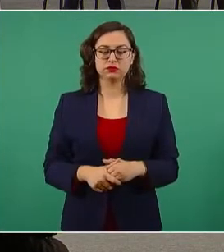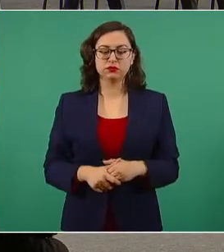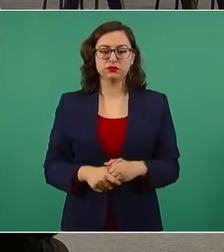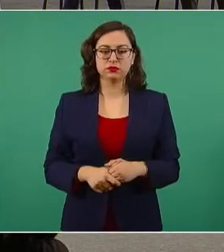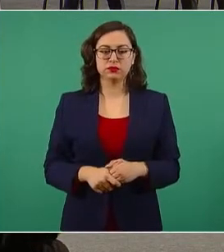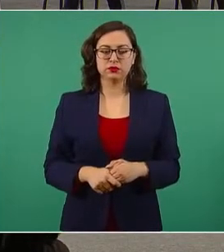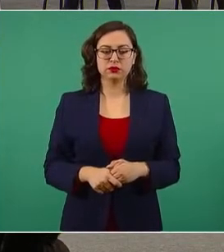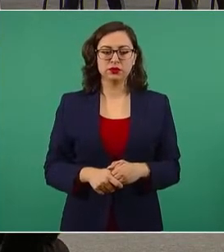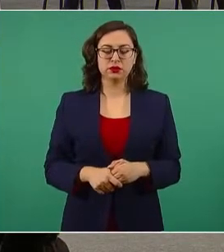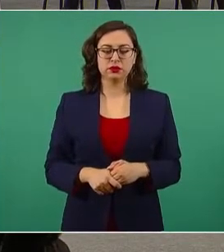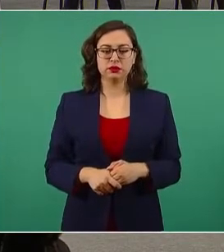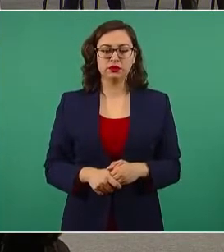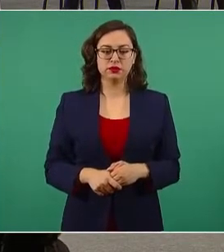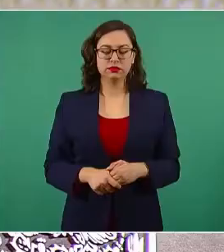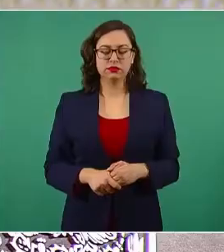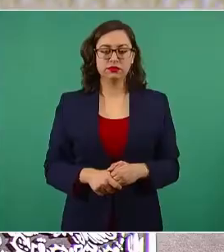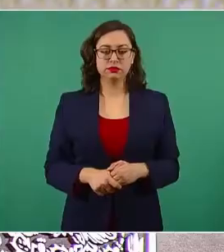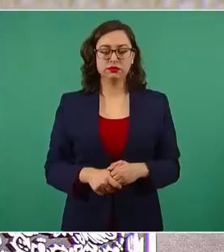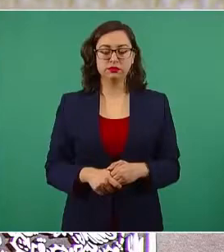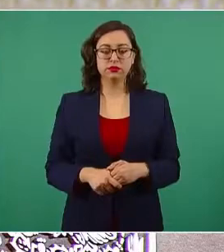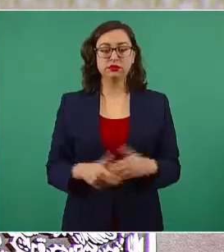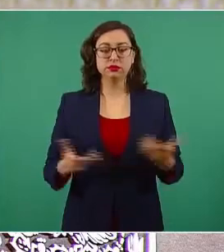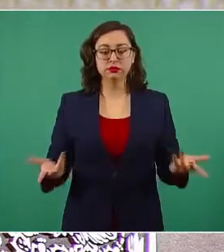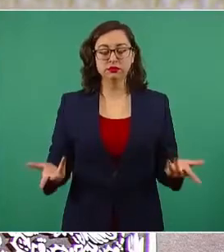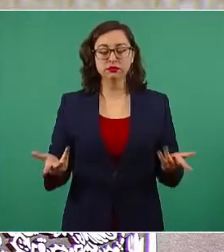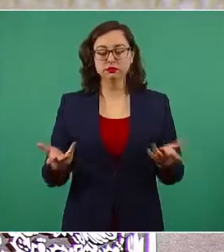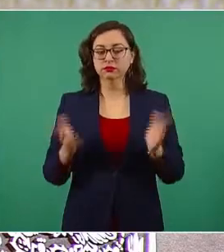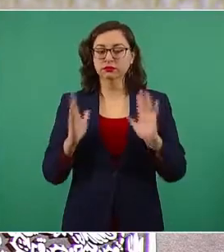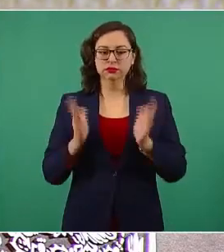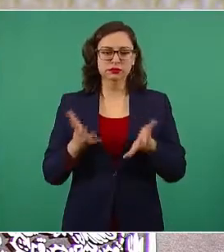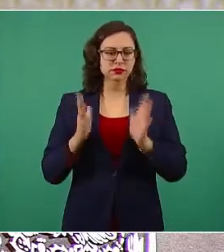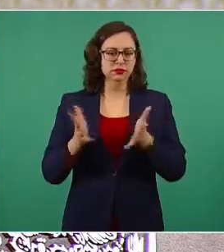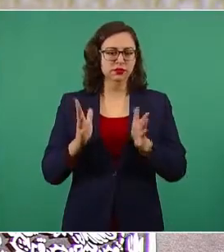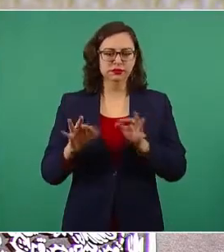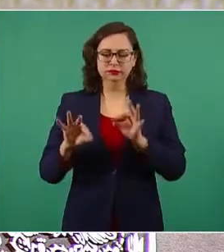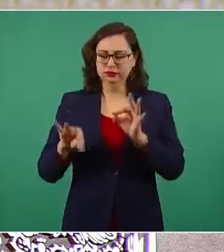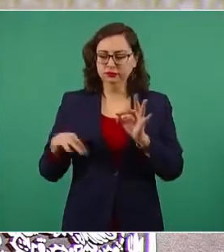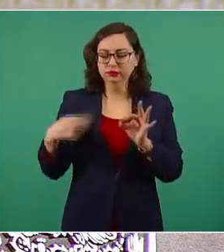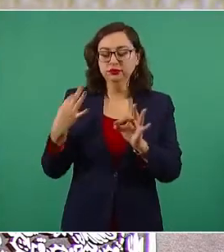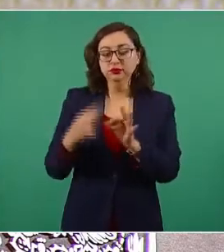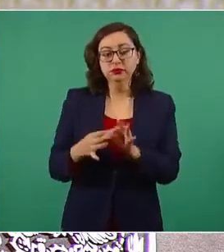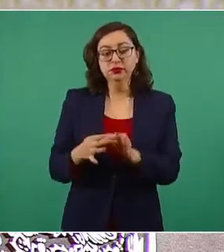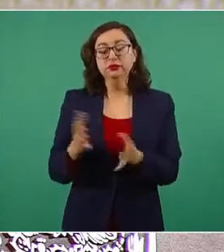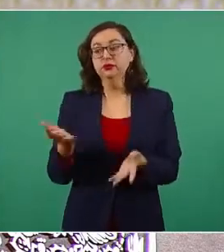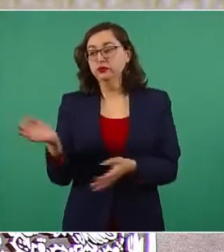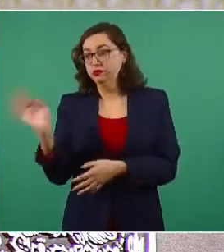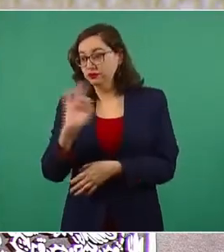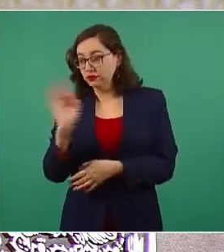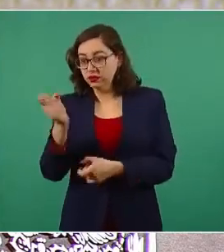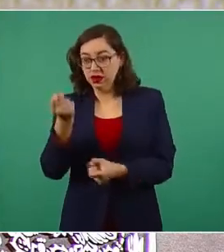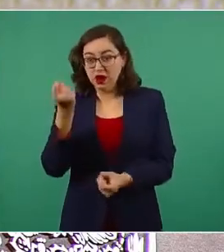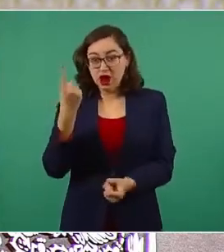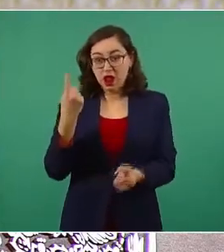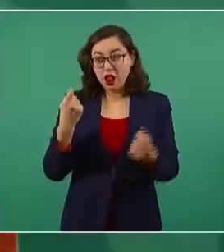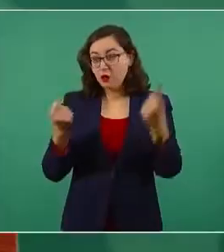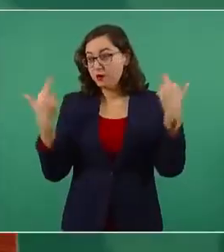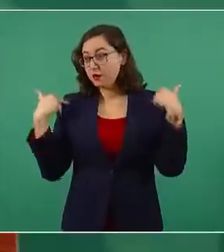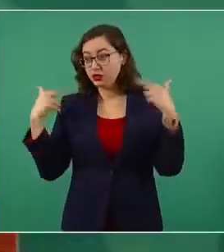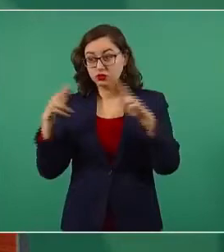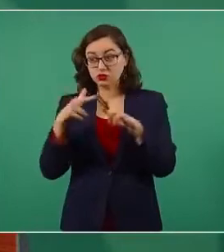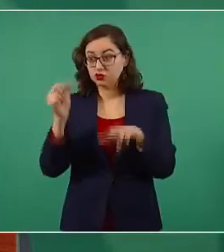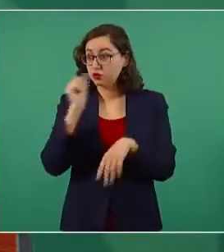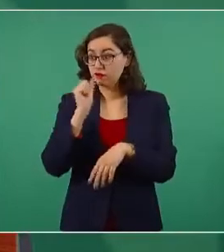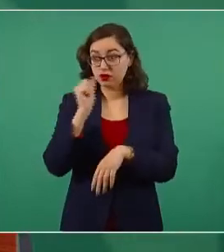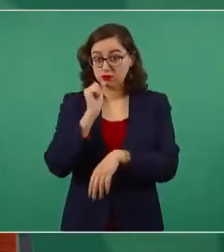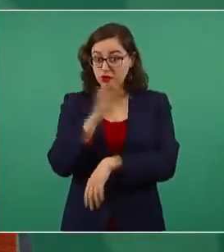proceso y que bueno, pues ya con eso podemos decir que concluimos, a reserva de que si hay algún docente que por ahí por alguna causa